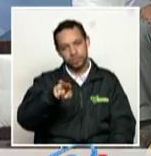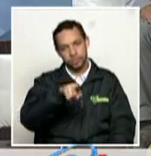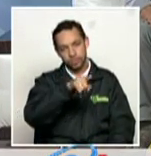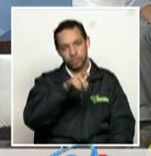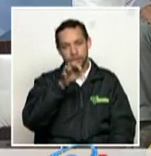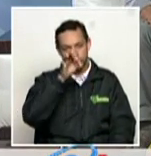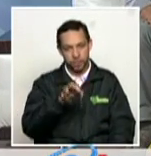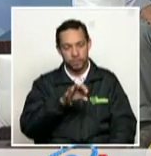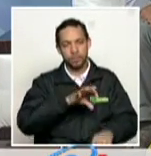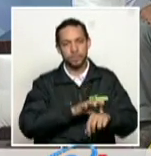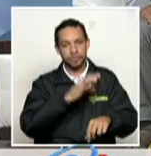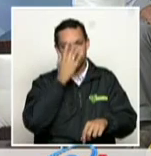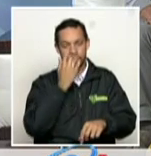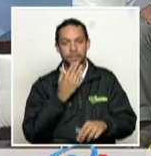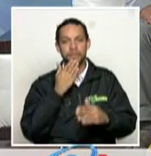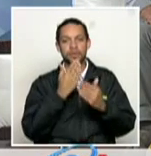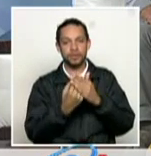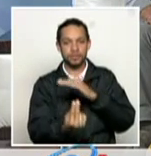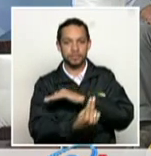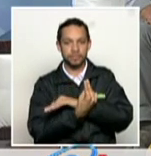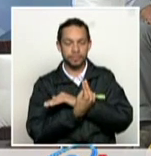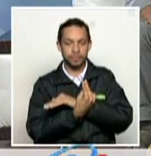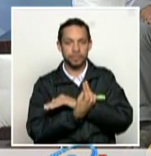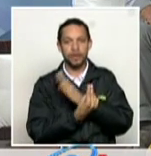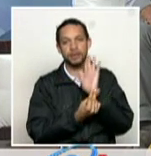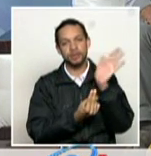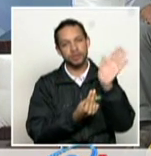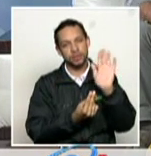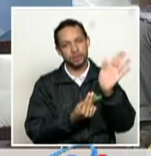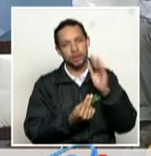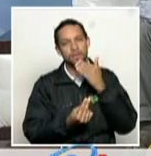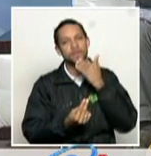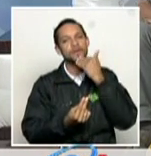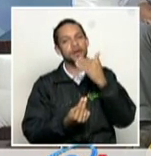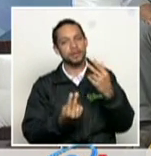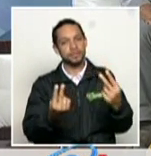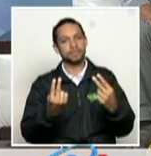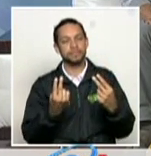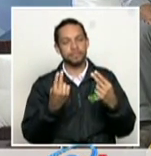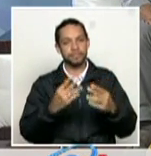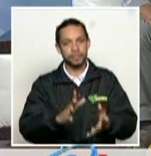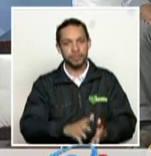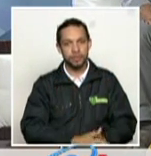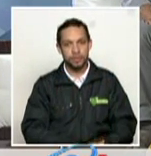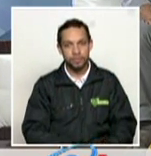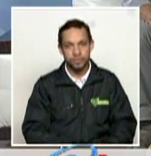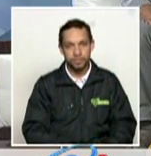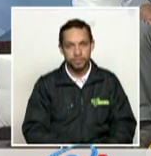Medicamentos Dr. Rojas en Facebook. Muchas gracias por estar con nosotros. Felicidades, muchas gracias y bendiciones.